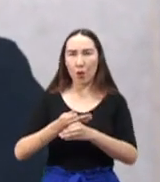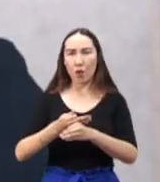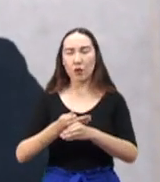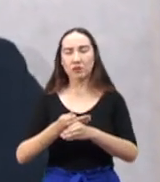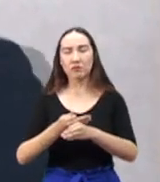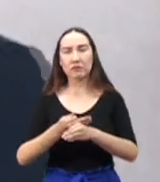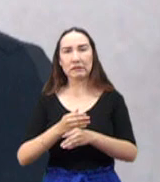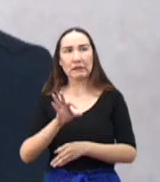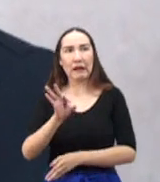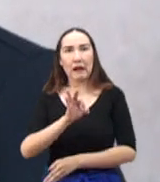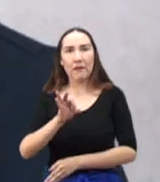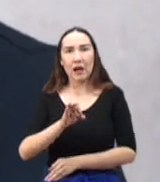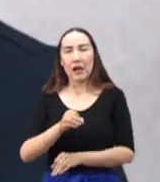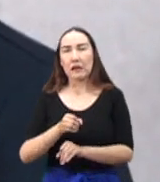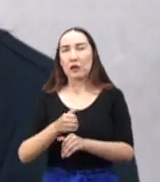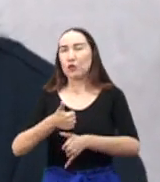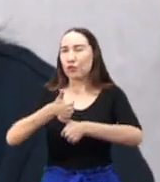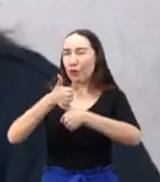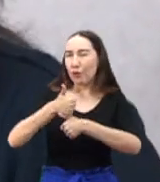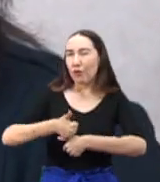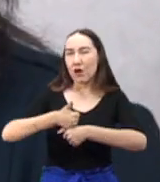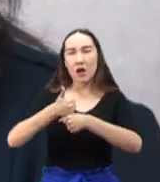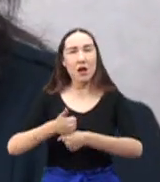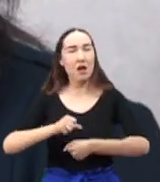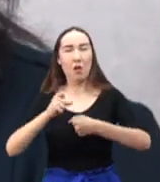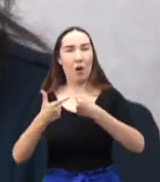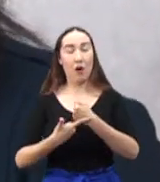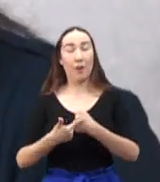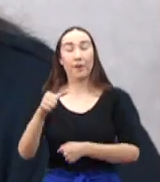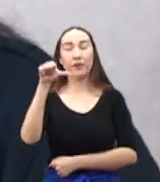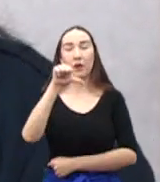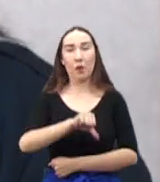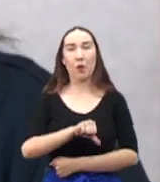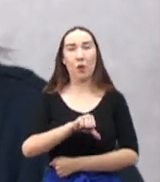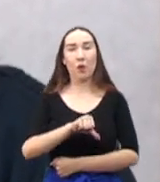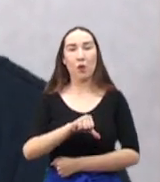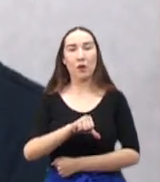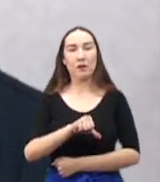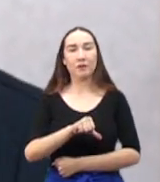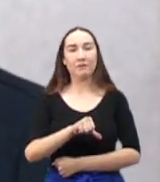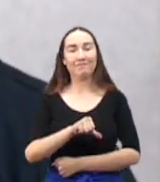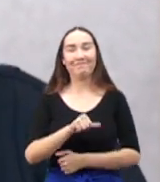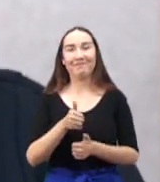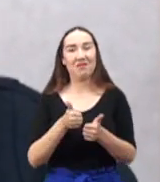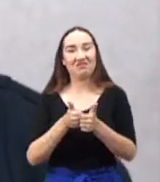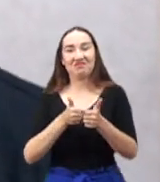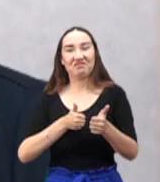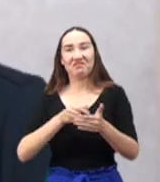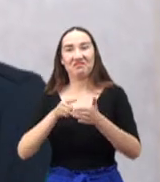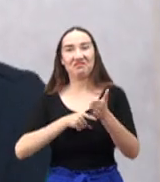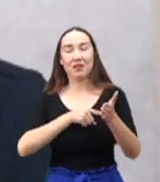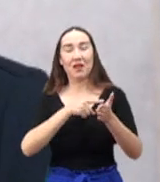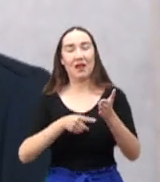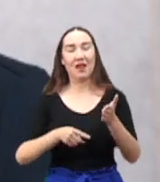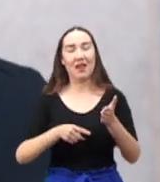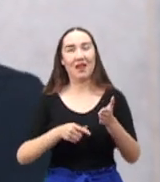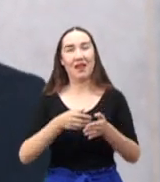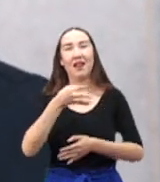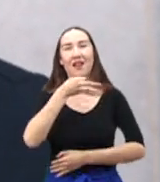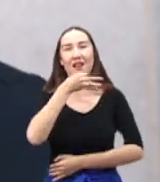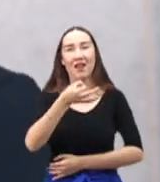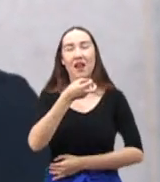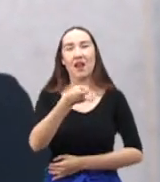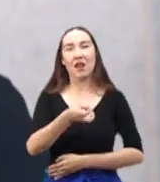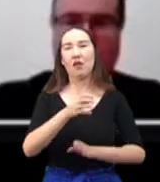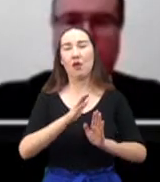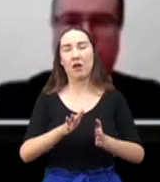hemos sufrido. Y bueno, pues hoy se ha dado un revés, pero les repito, esto también está ya contemplado